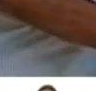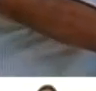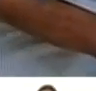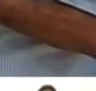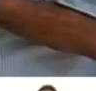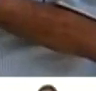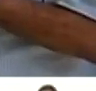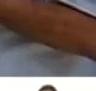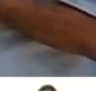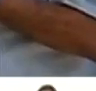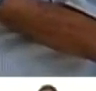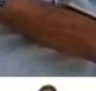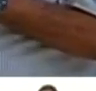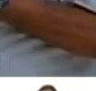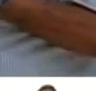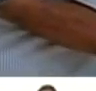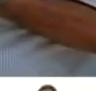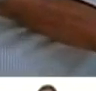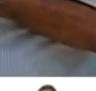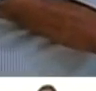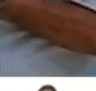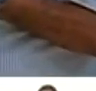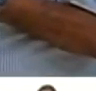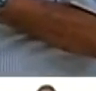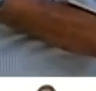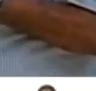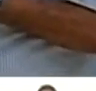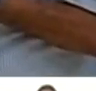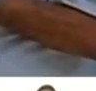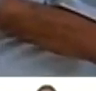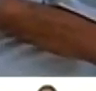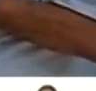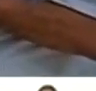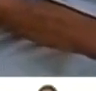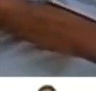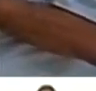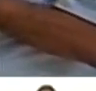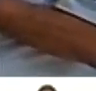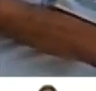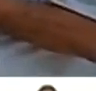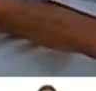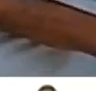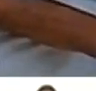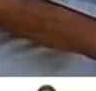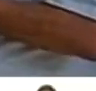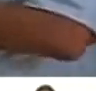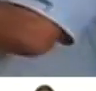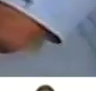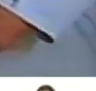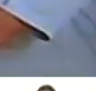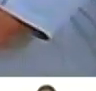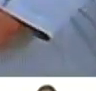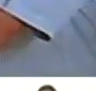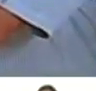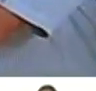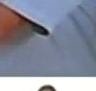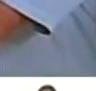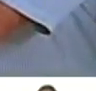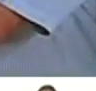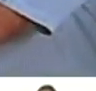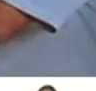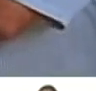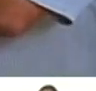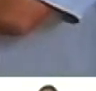sus compatriotas que por circunstancias se encuentran en esta condición. Él quiere darle un saludo especial a usted, presidente. Sí, gracias,